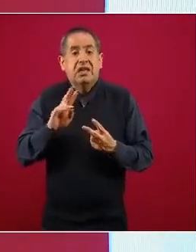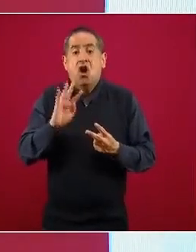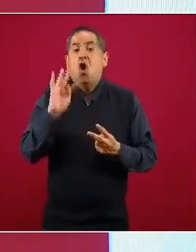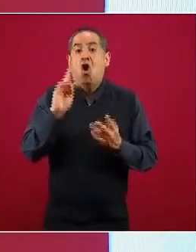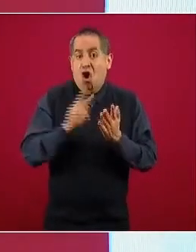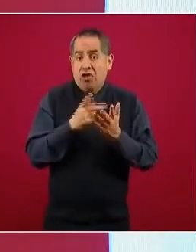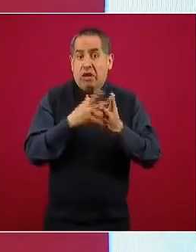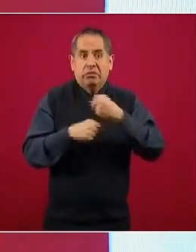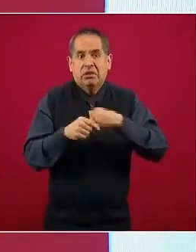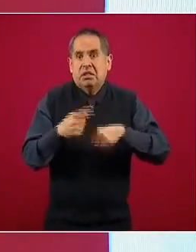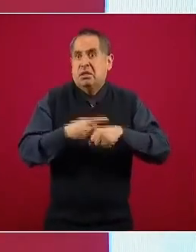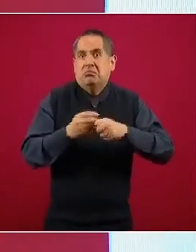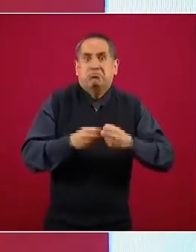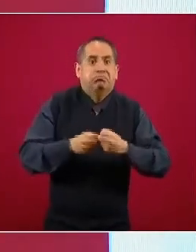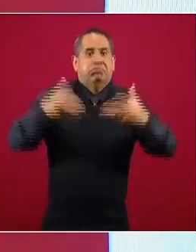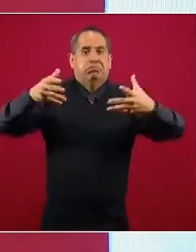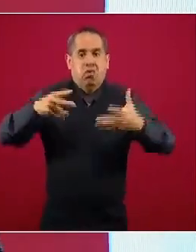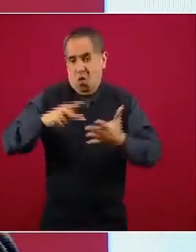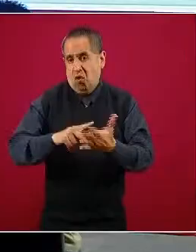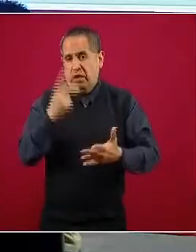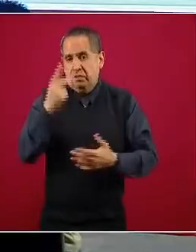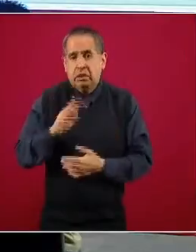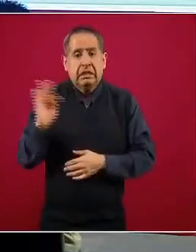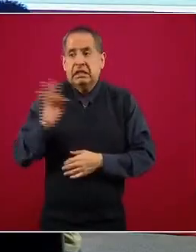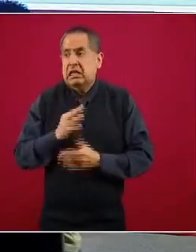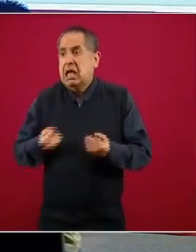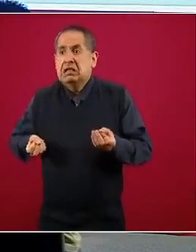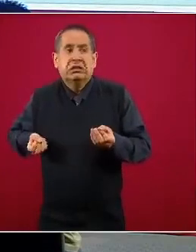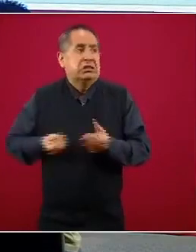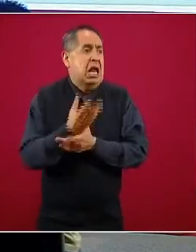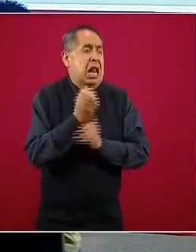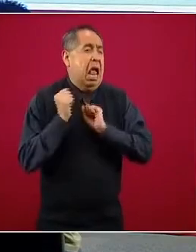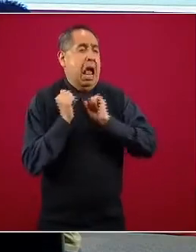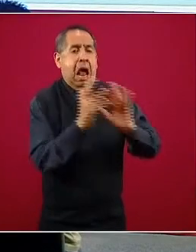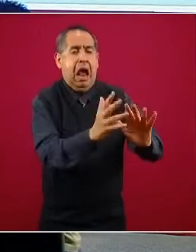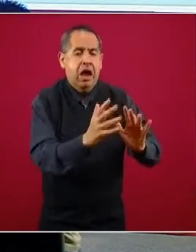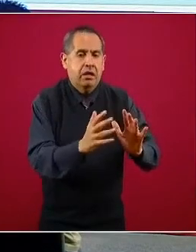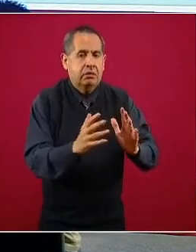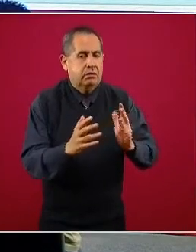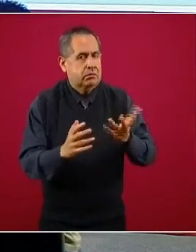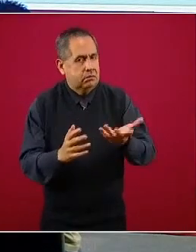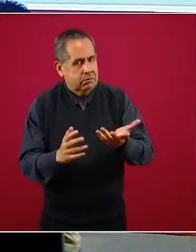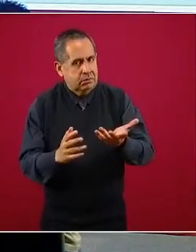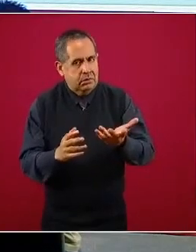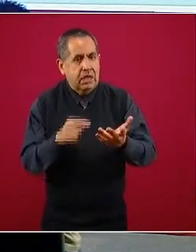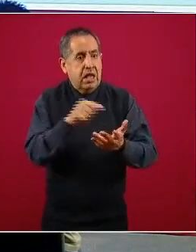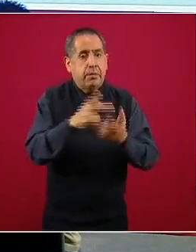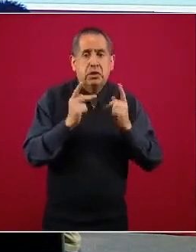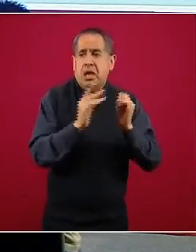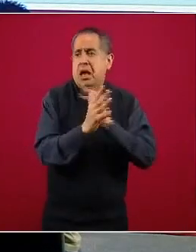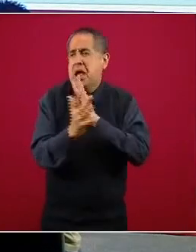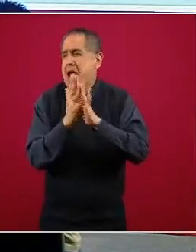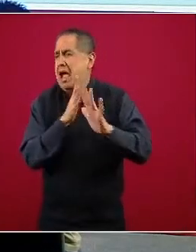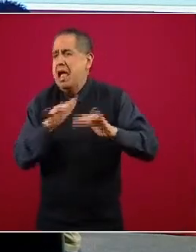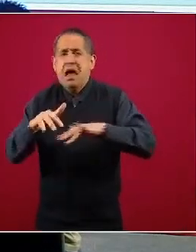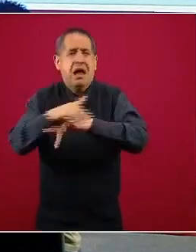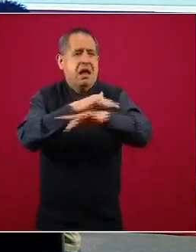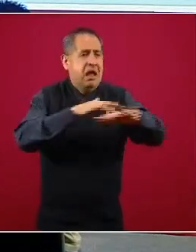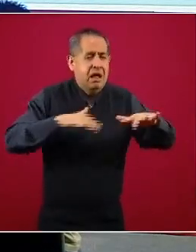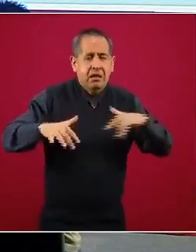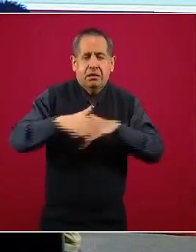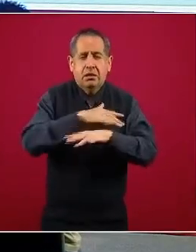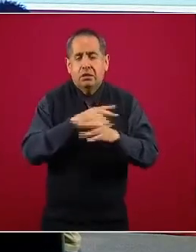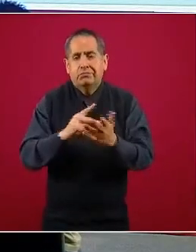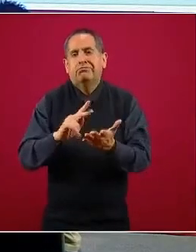rebrote: la cantidad de personas que salen al espacio público y la movilidad que tienen esas personas en el